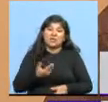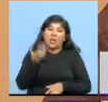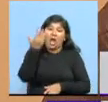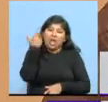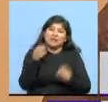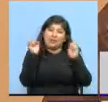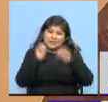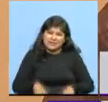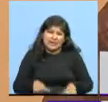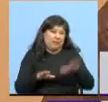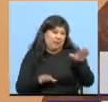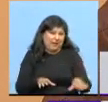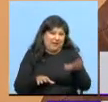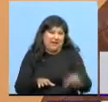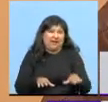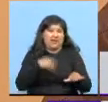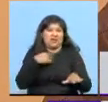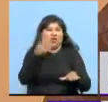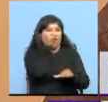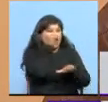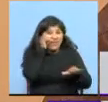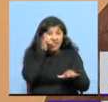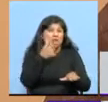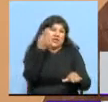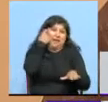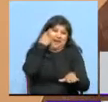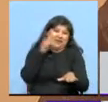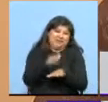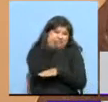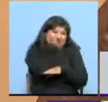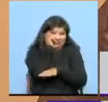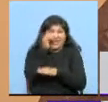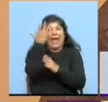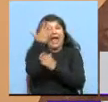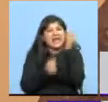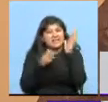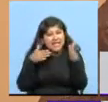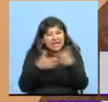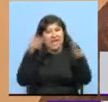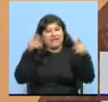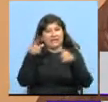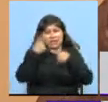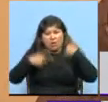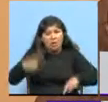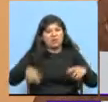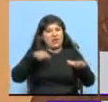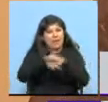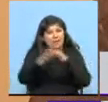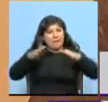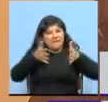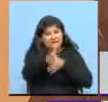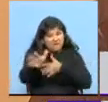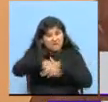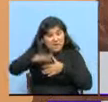videos, grababa los accidentes, qué sé yo, un montón de cosas que pasaban en mi barrio y